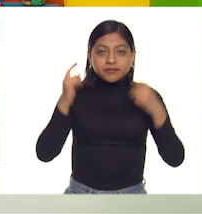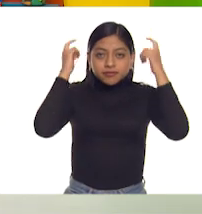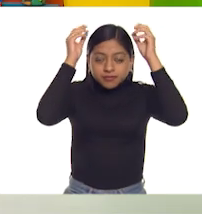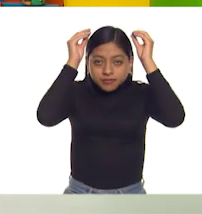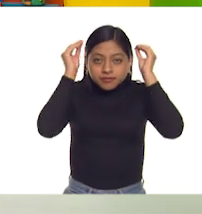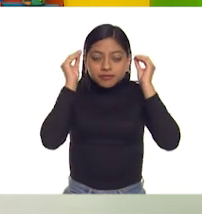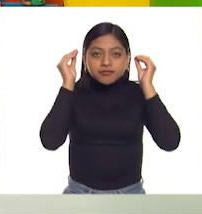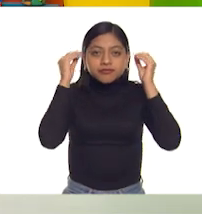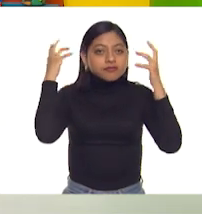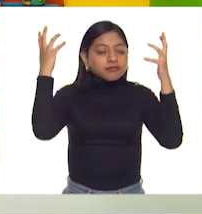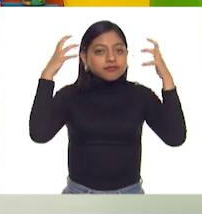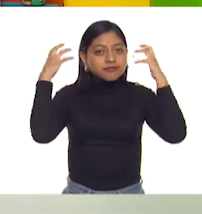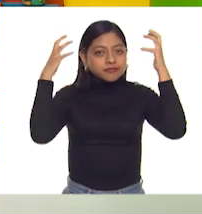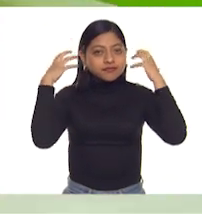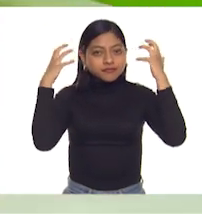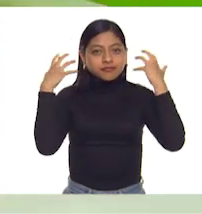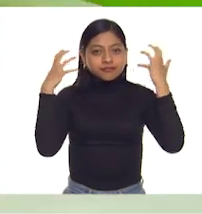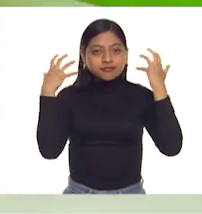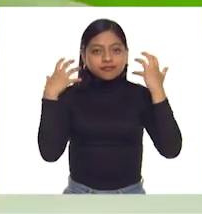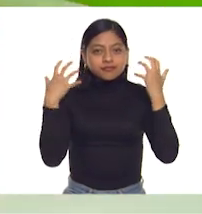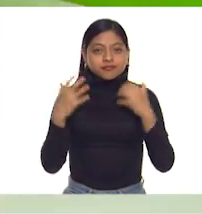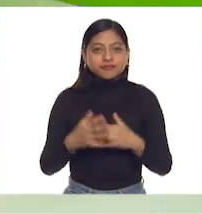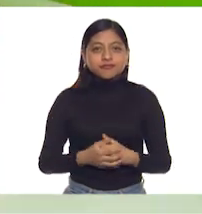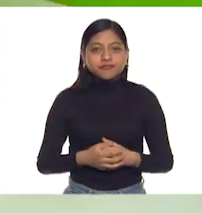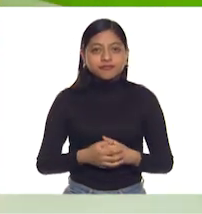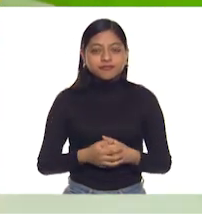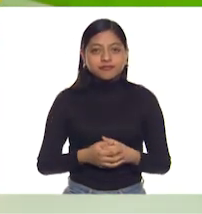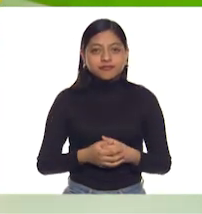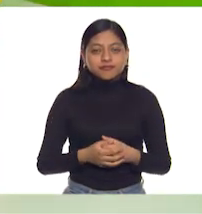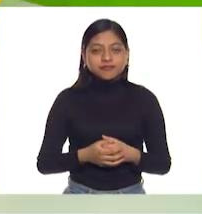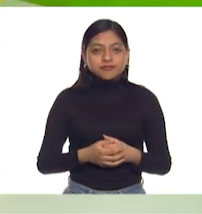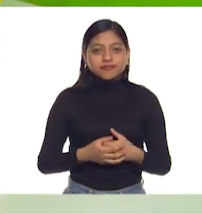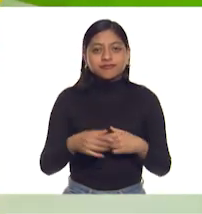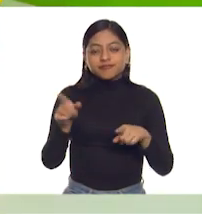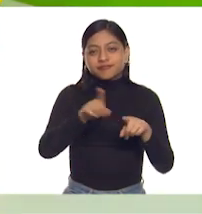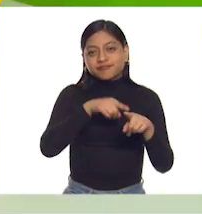peluca rizada, que es dorada.